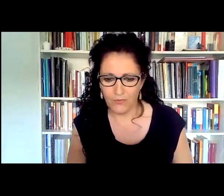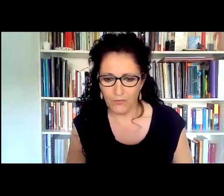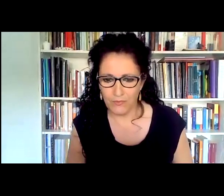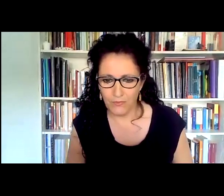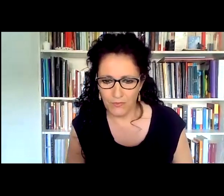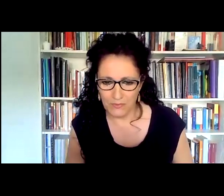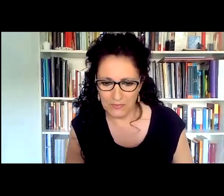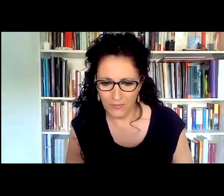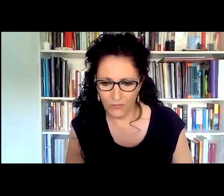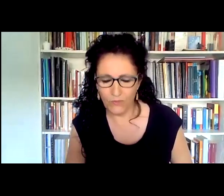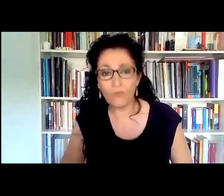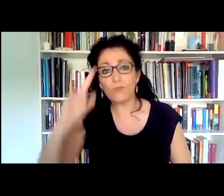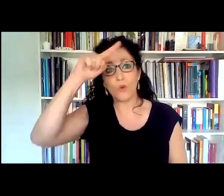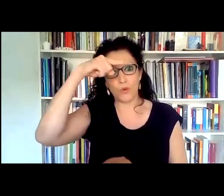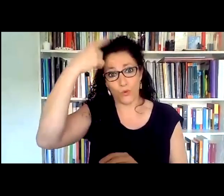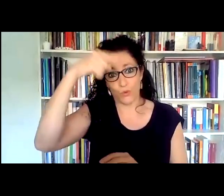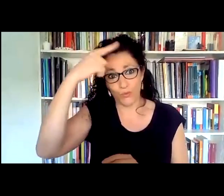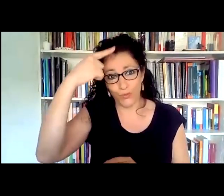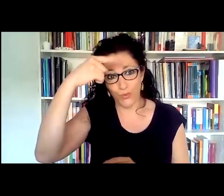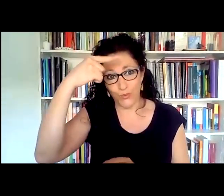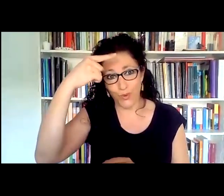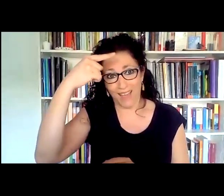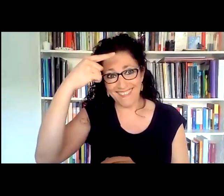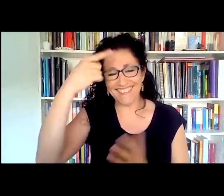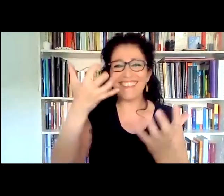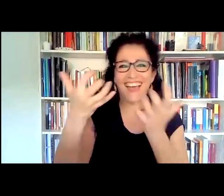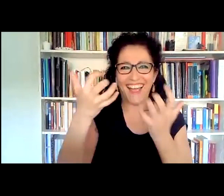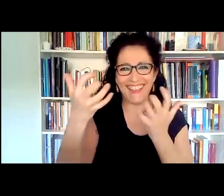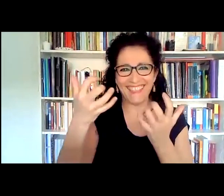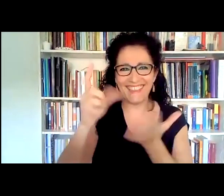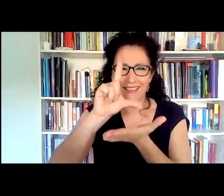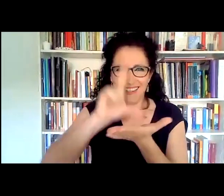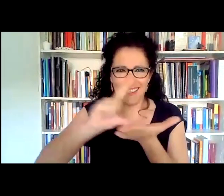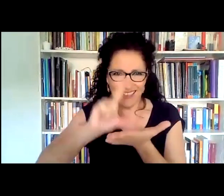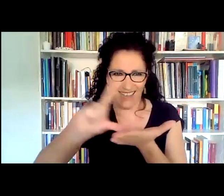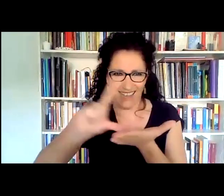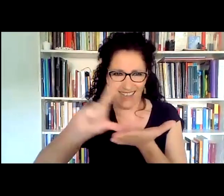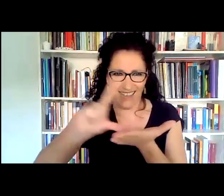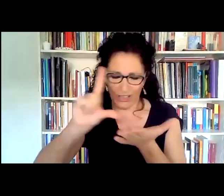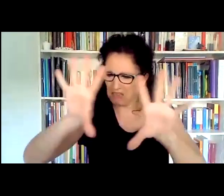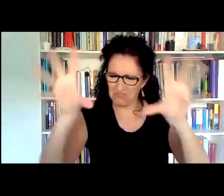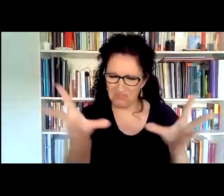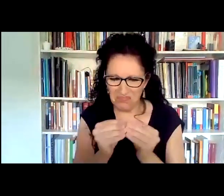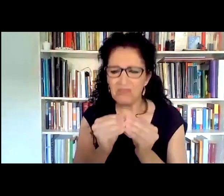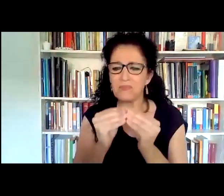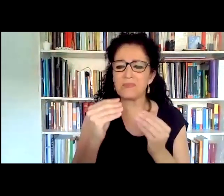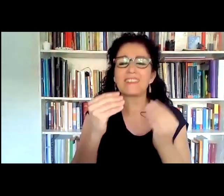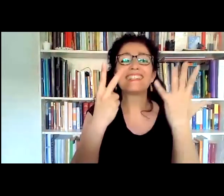detrimento de la menor participación de estos profesionales. En el ámbito de arte, cultura y